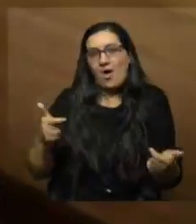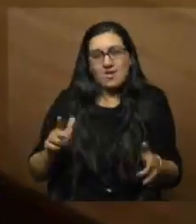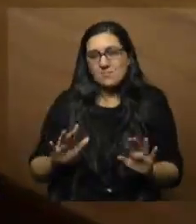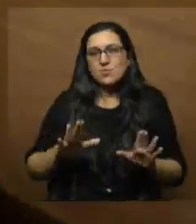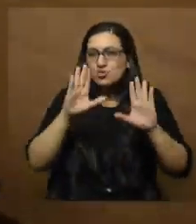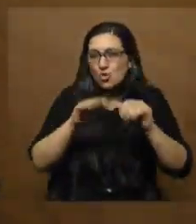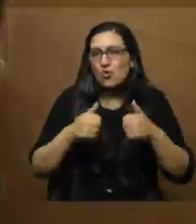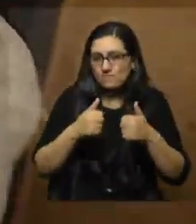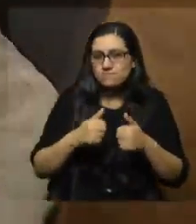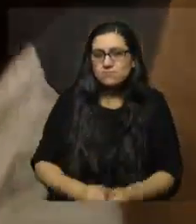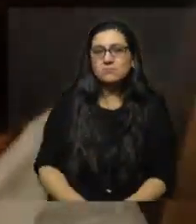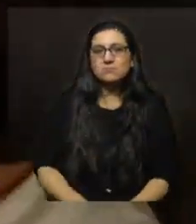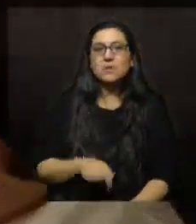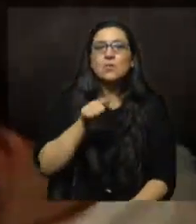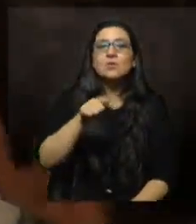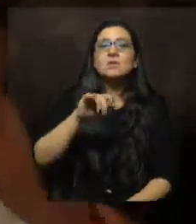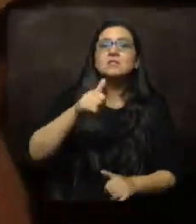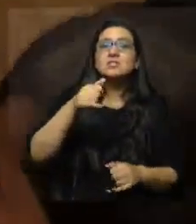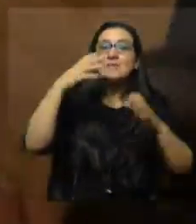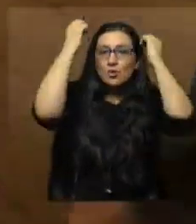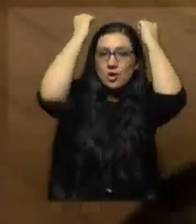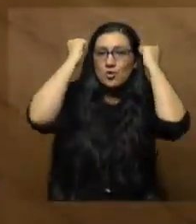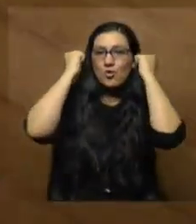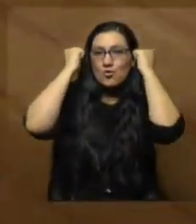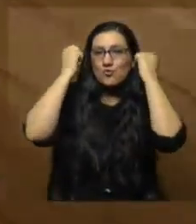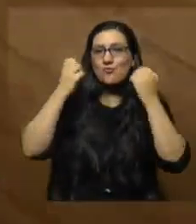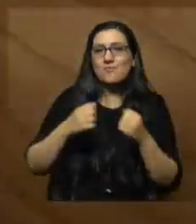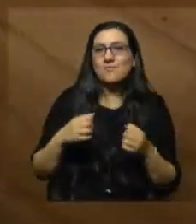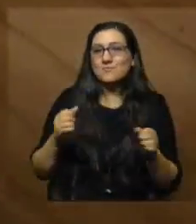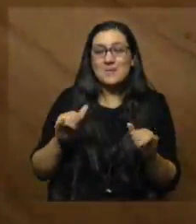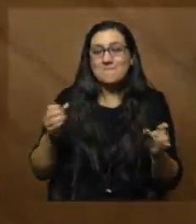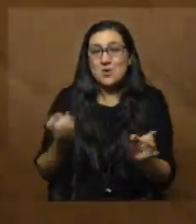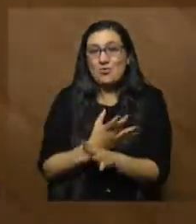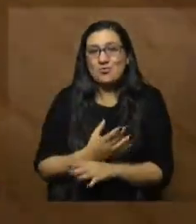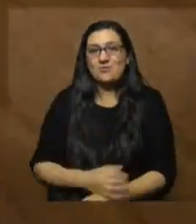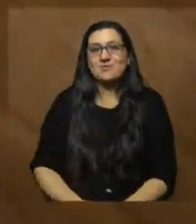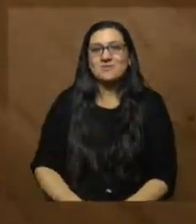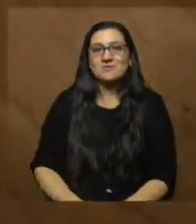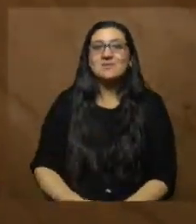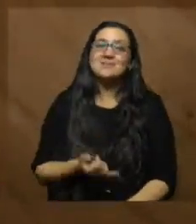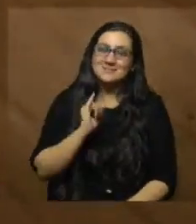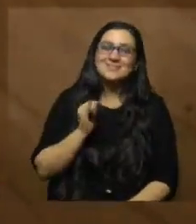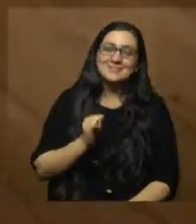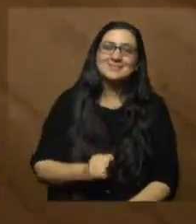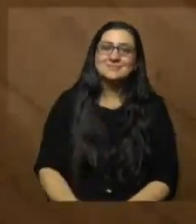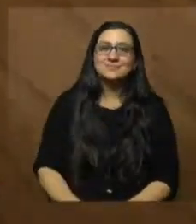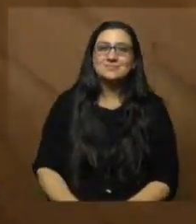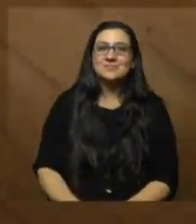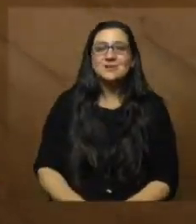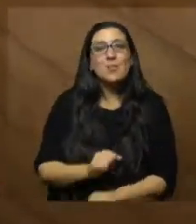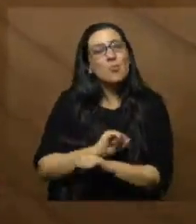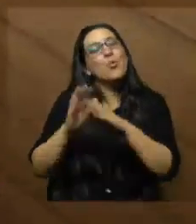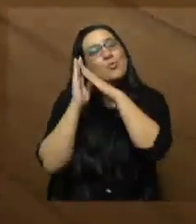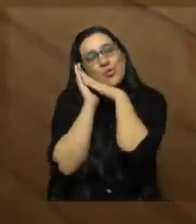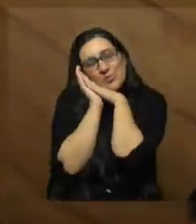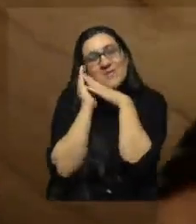son todos, bien. Acá vemos, usted ya vino gorro, ya producción, vino bien preparado. Sí. ¿Pudo dormir bien anoche